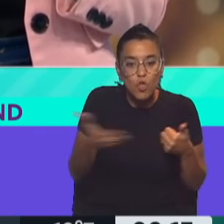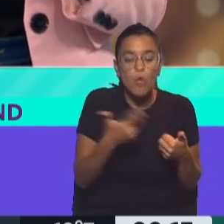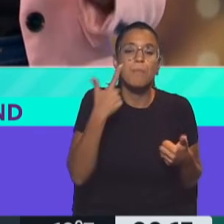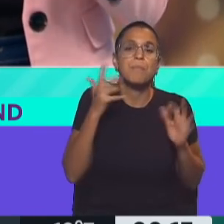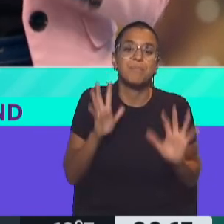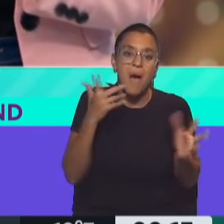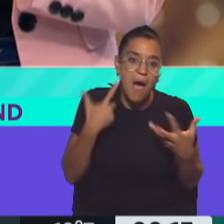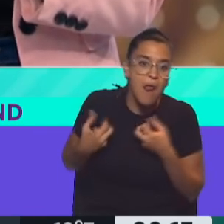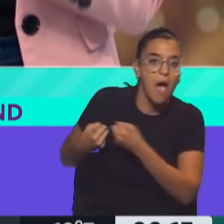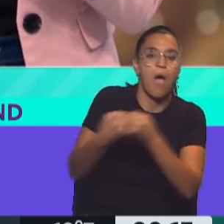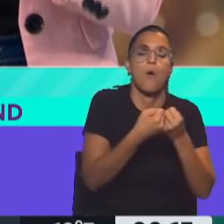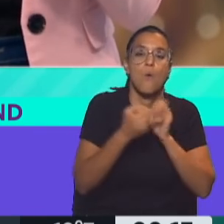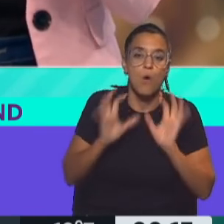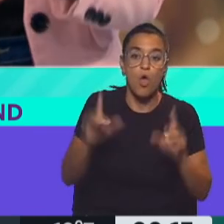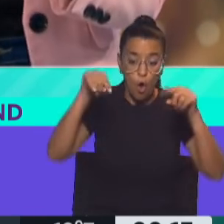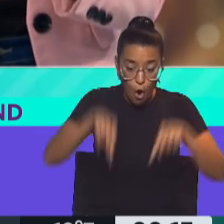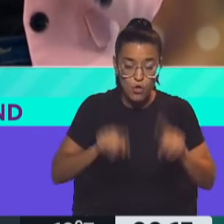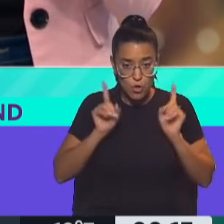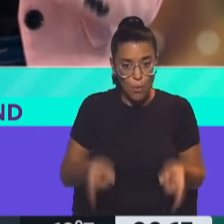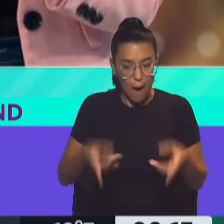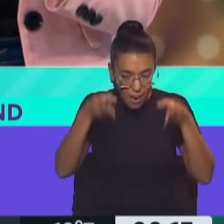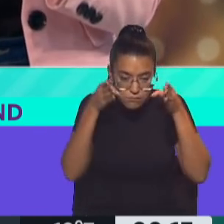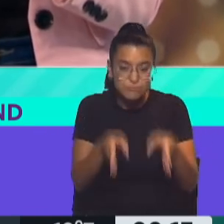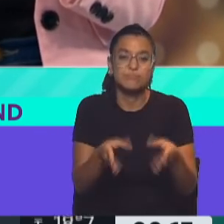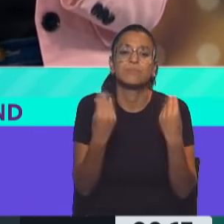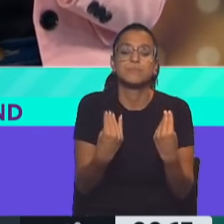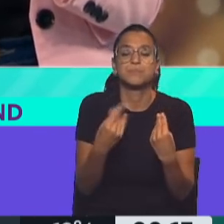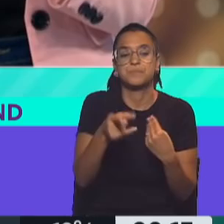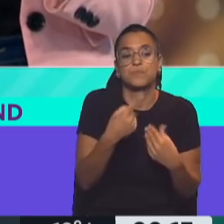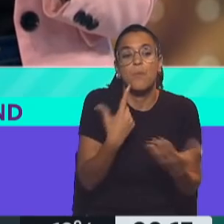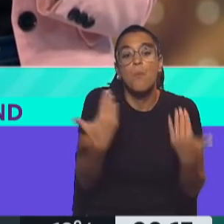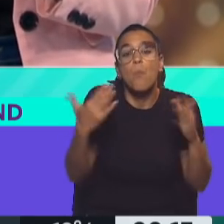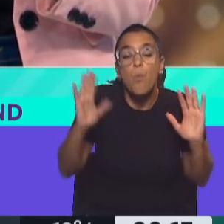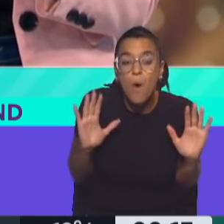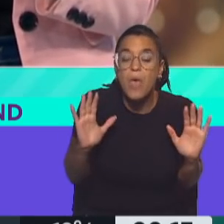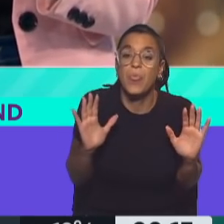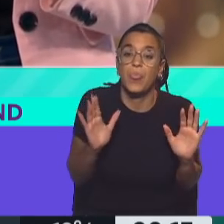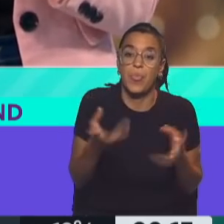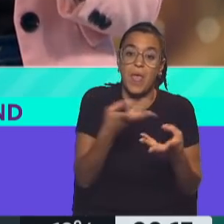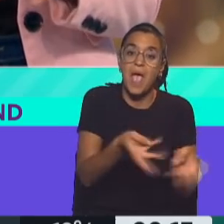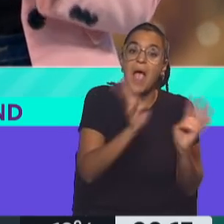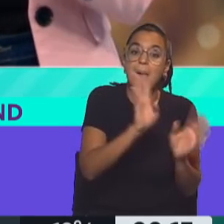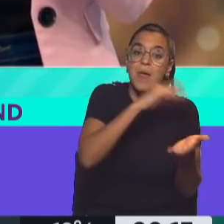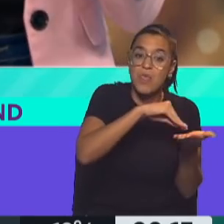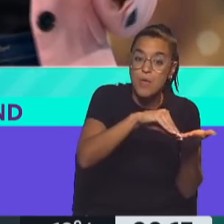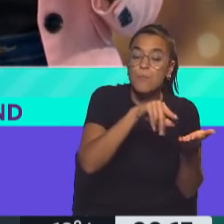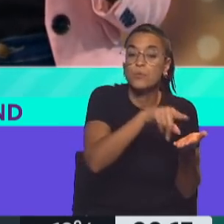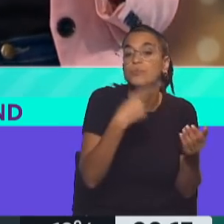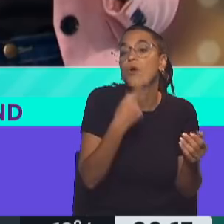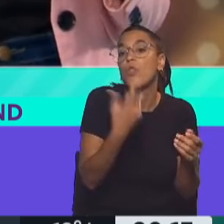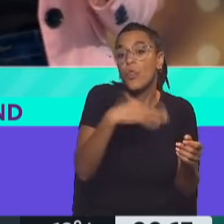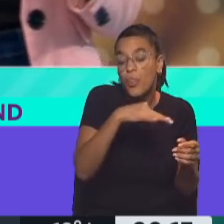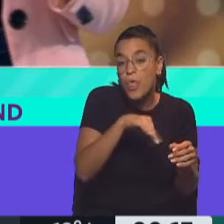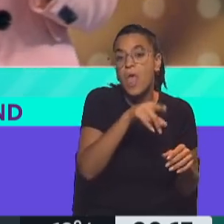reunir voluntades de todos modos hoy la atención está depositada en lo que pueda pasar entonces en la cámara de diputados en donde se debería